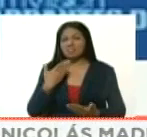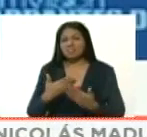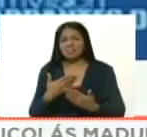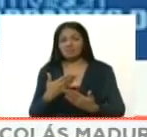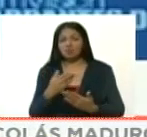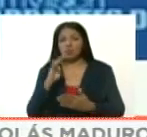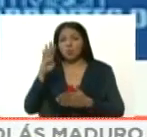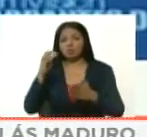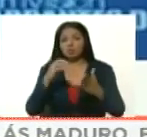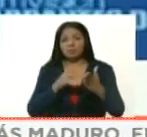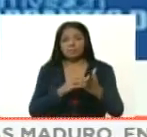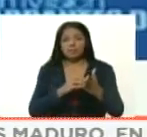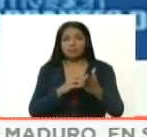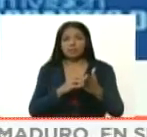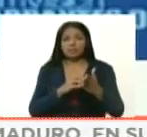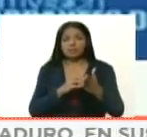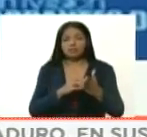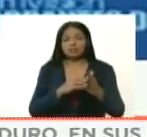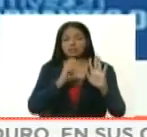solicitando